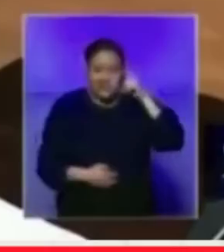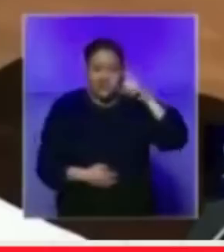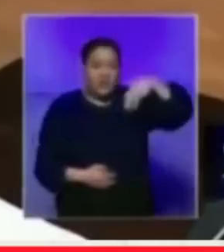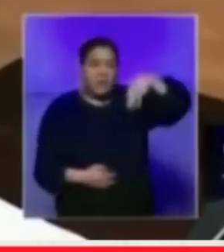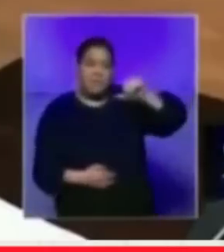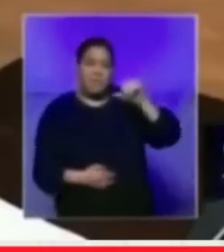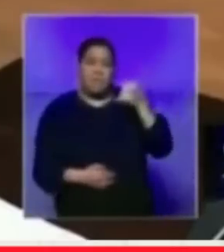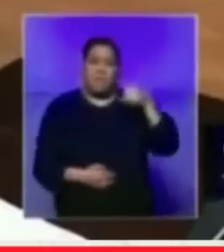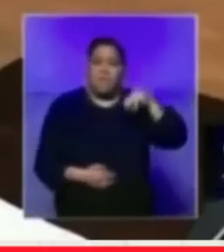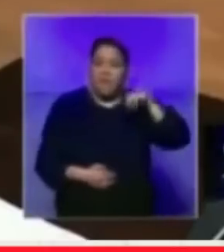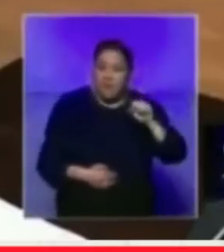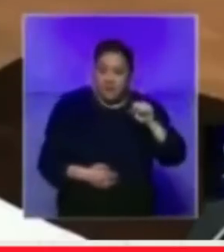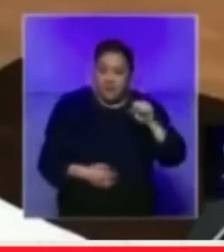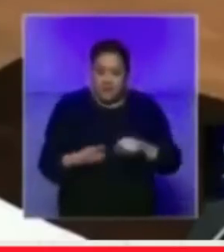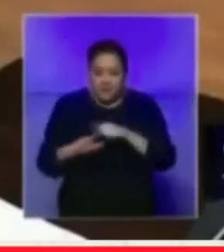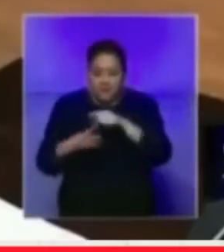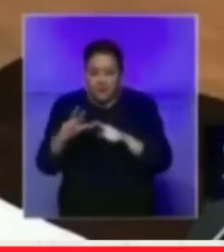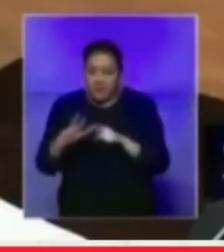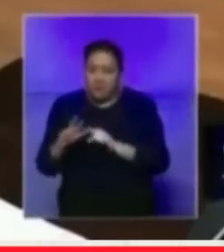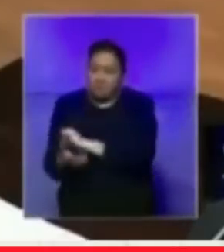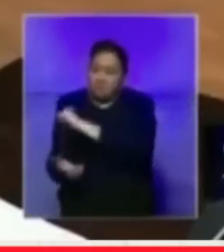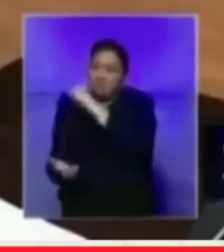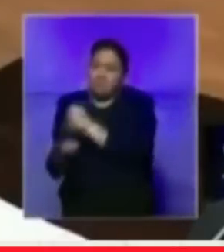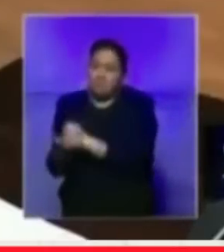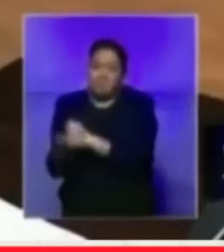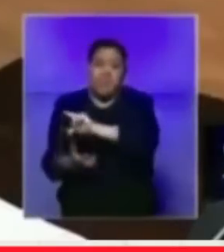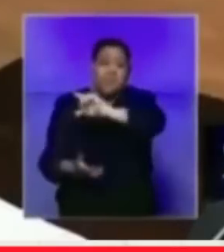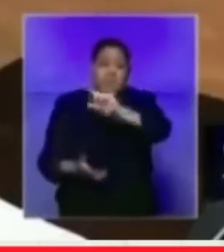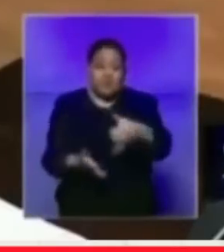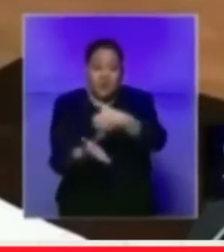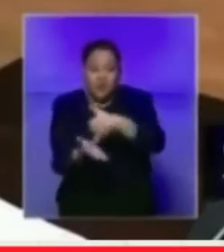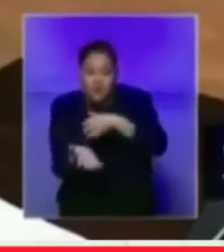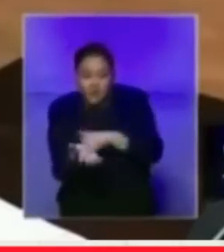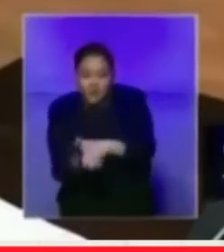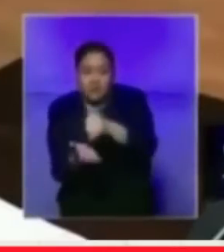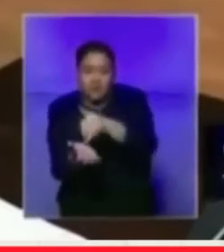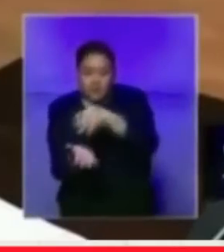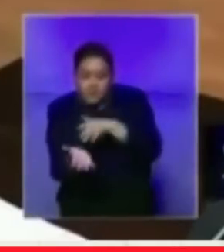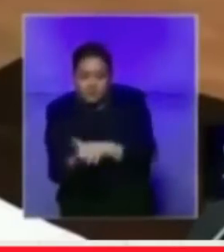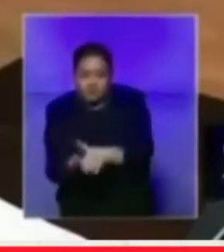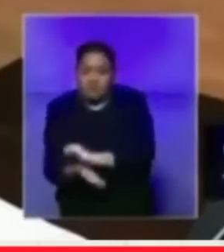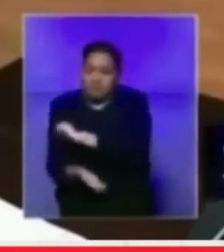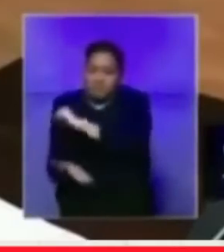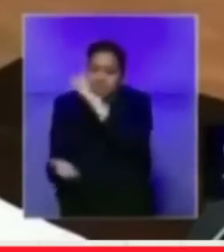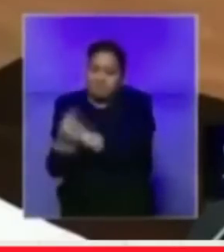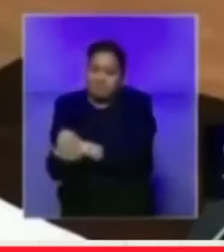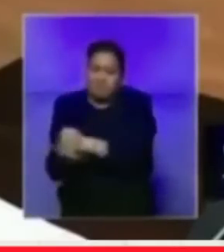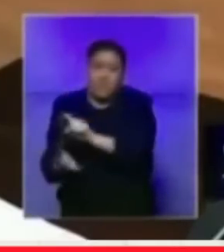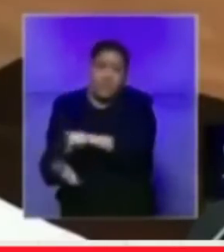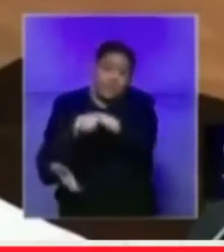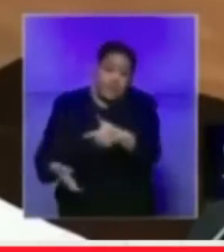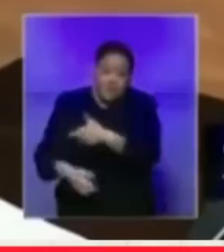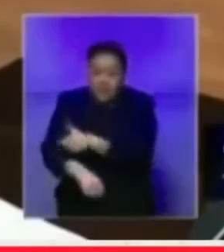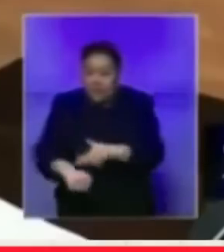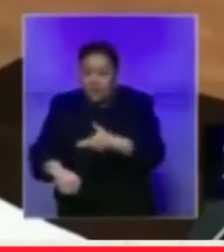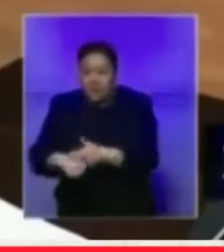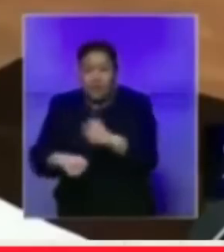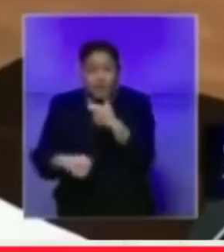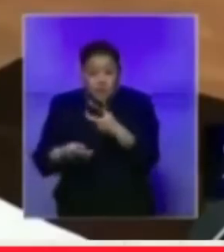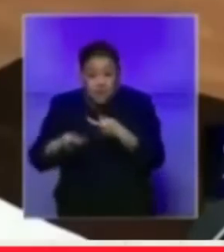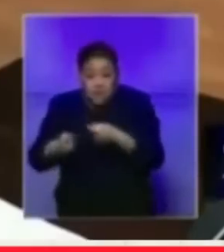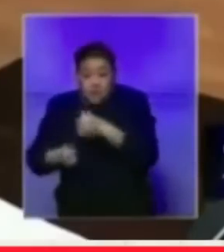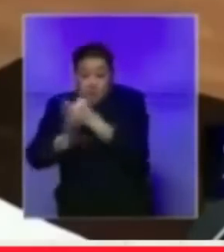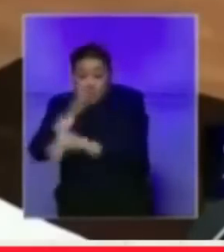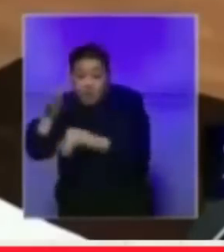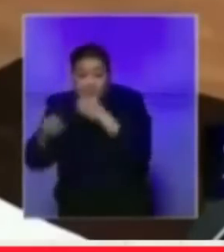Se aprobó el diseño e impresión de las boletas electorales y demás documentación electoral. Se establecieron los topes de gastos de precampaña